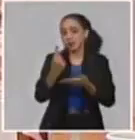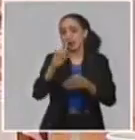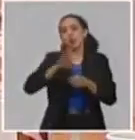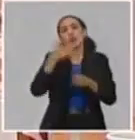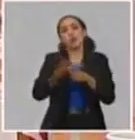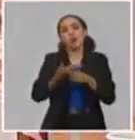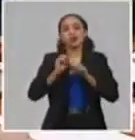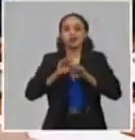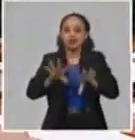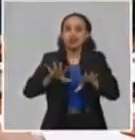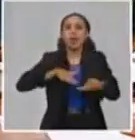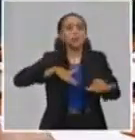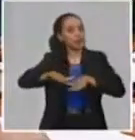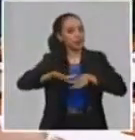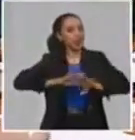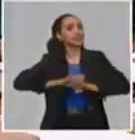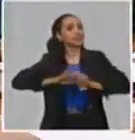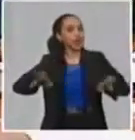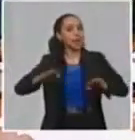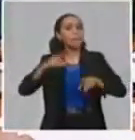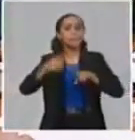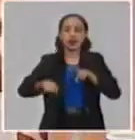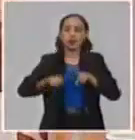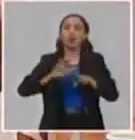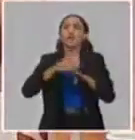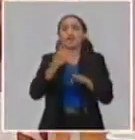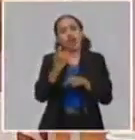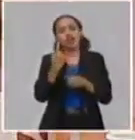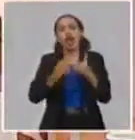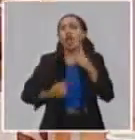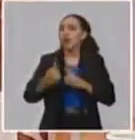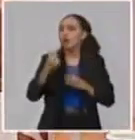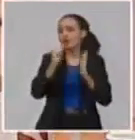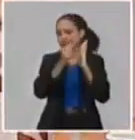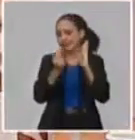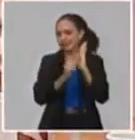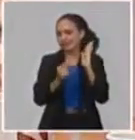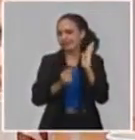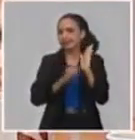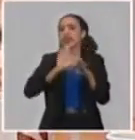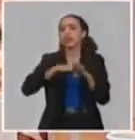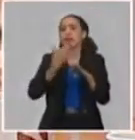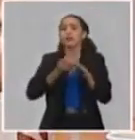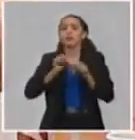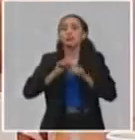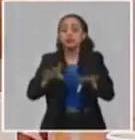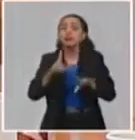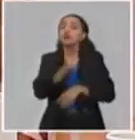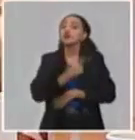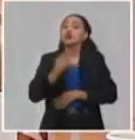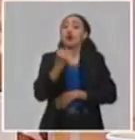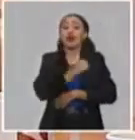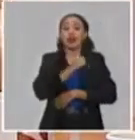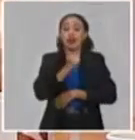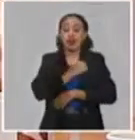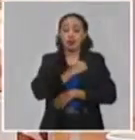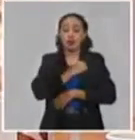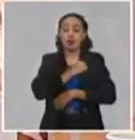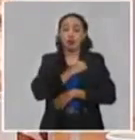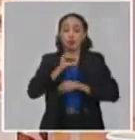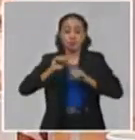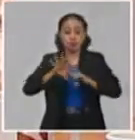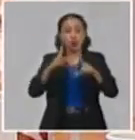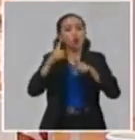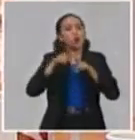está preparada y queremos además que salga de conjunto con todas las otras que van a completar este paquete